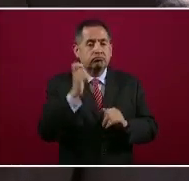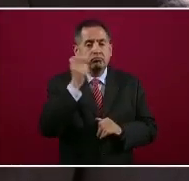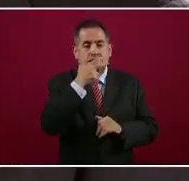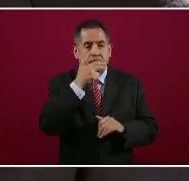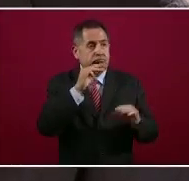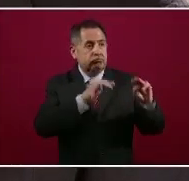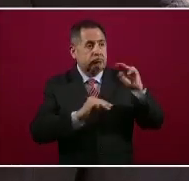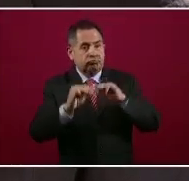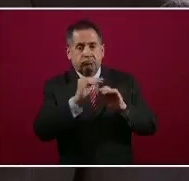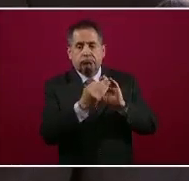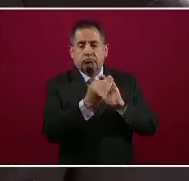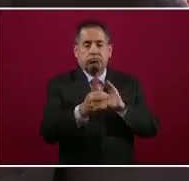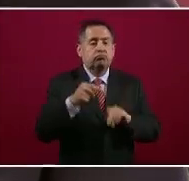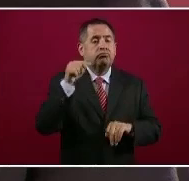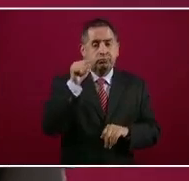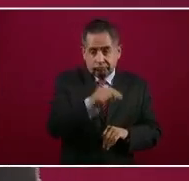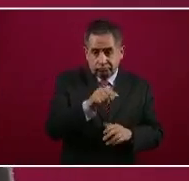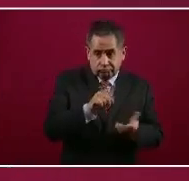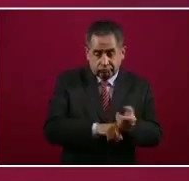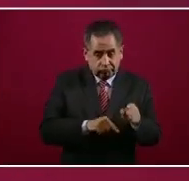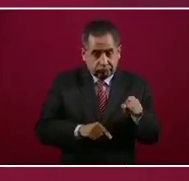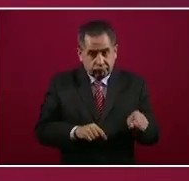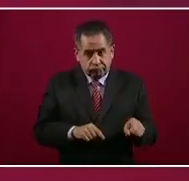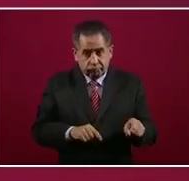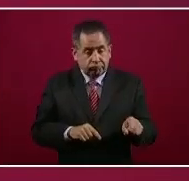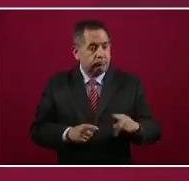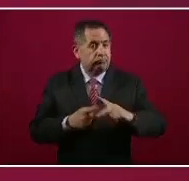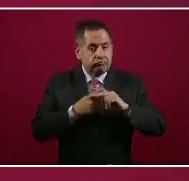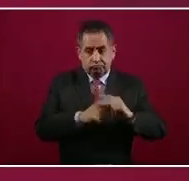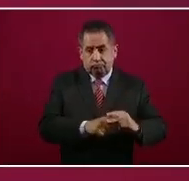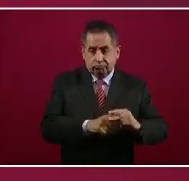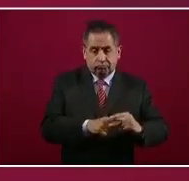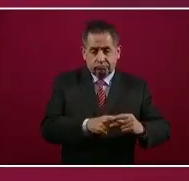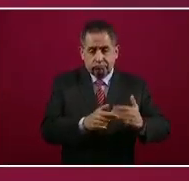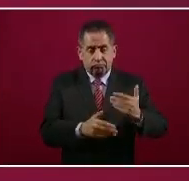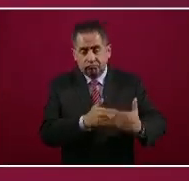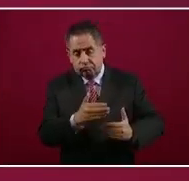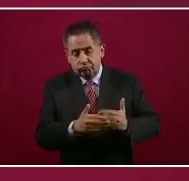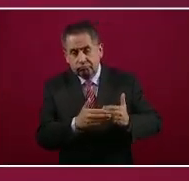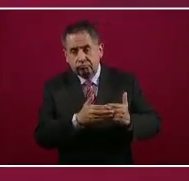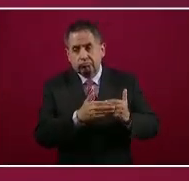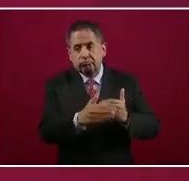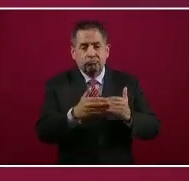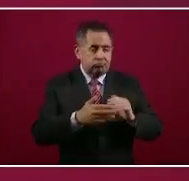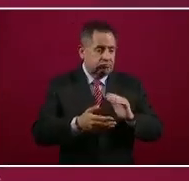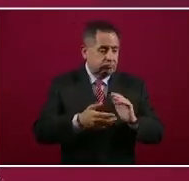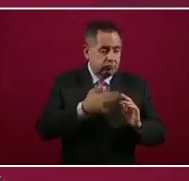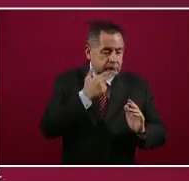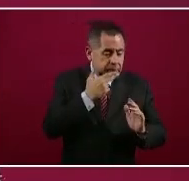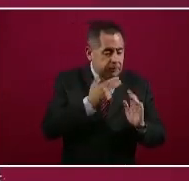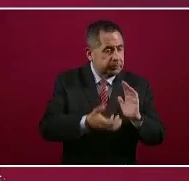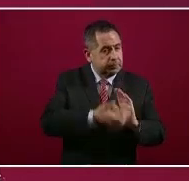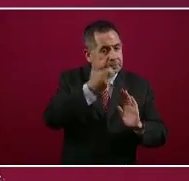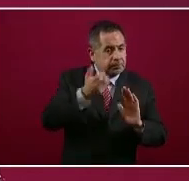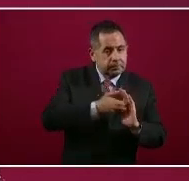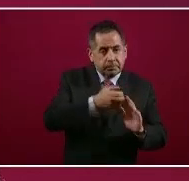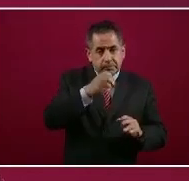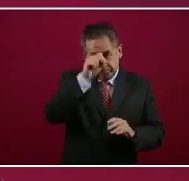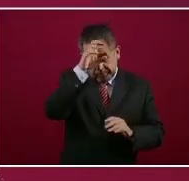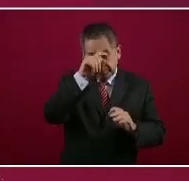chihuahua de allí empezó a explotar minas de